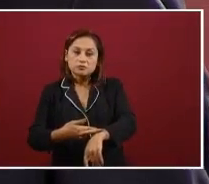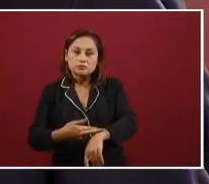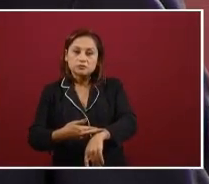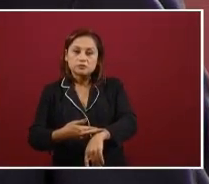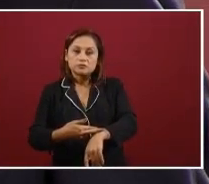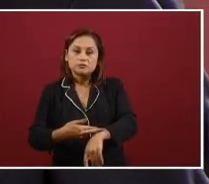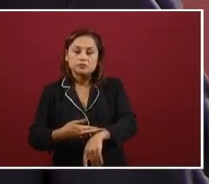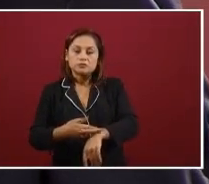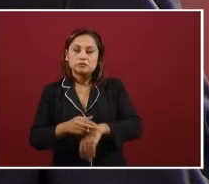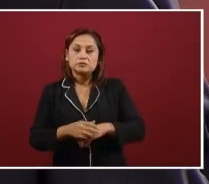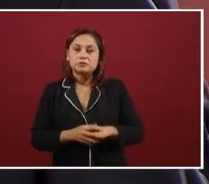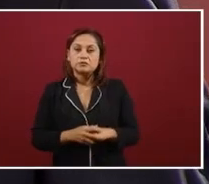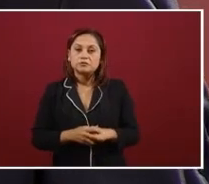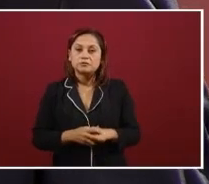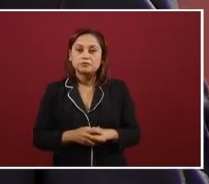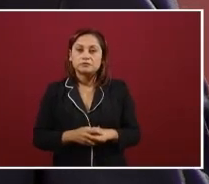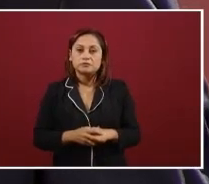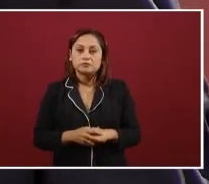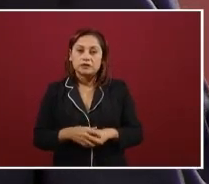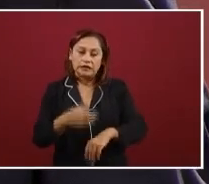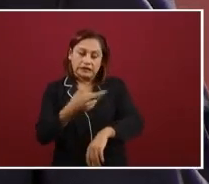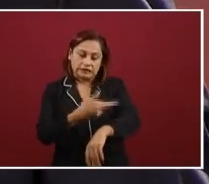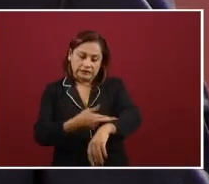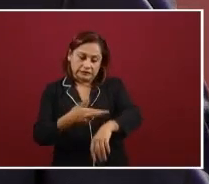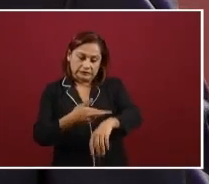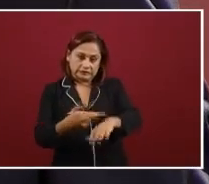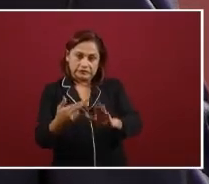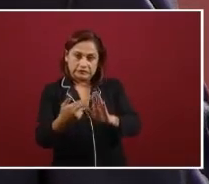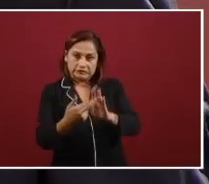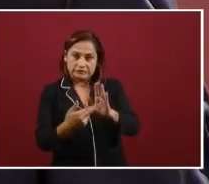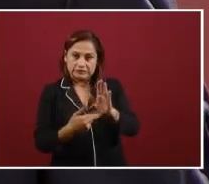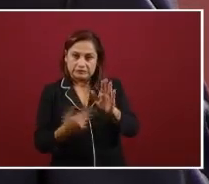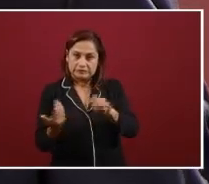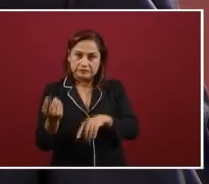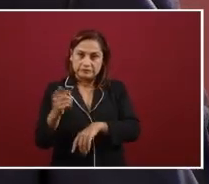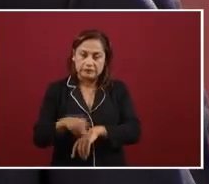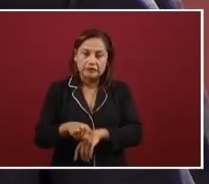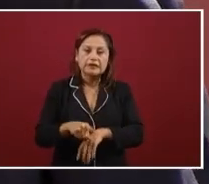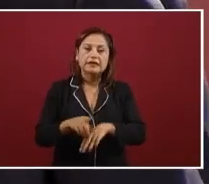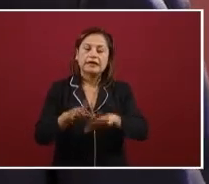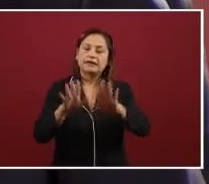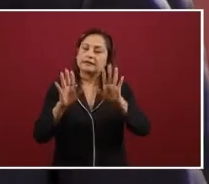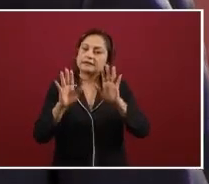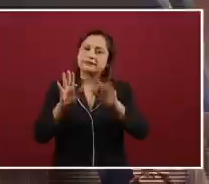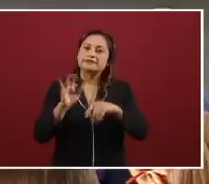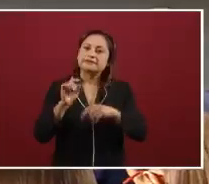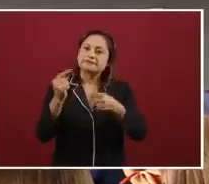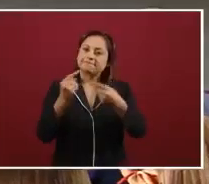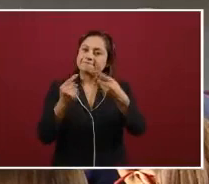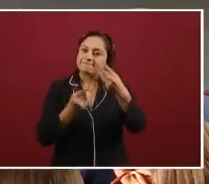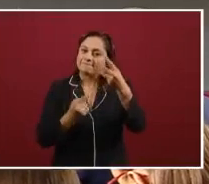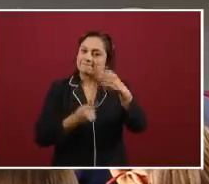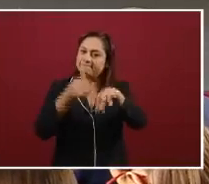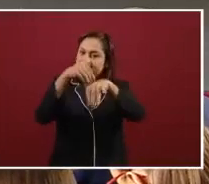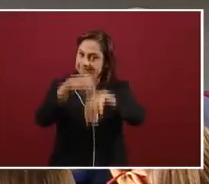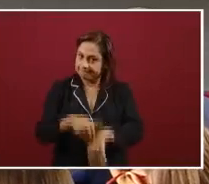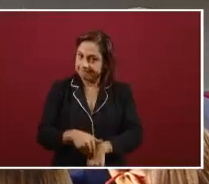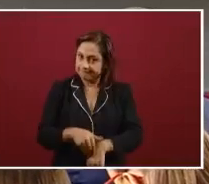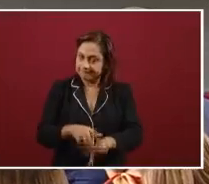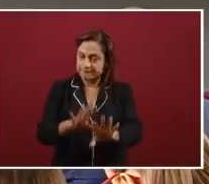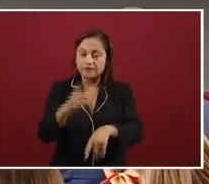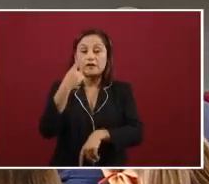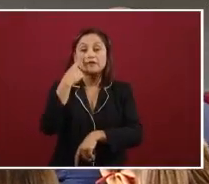todos los efectos que tiene. Es cierto de